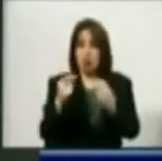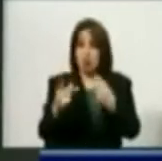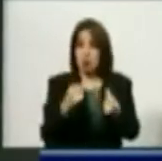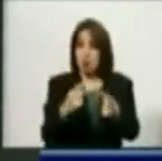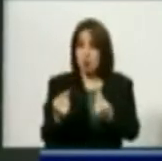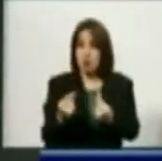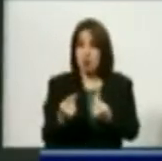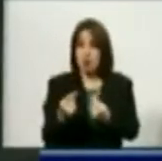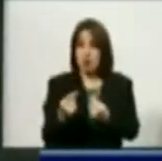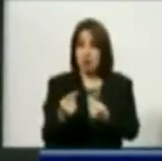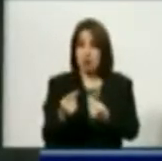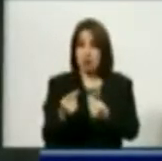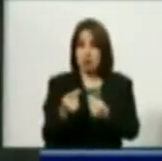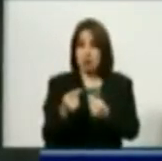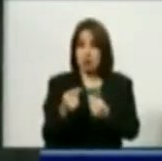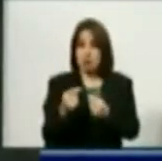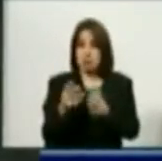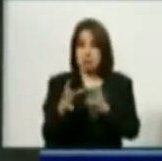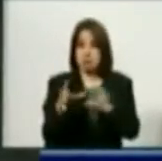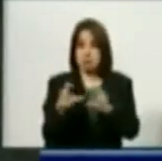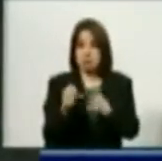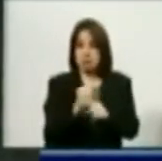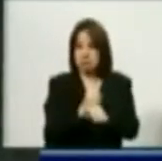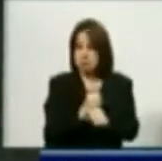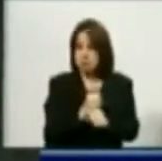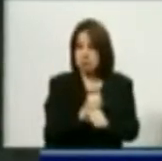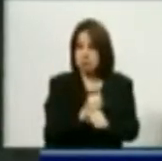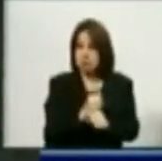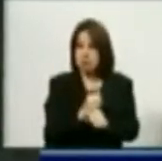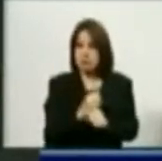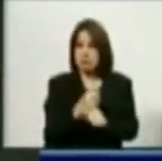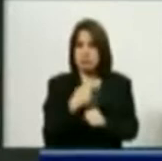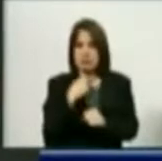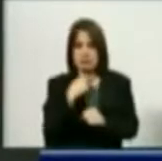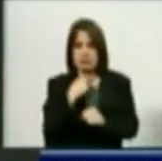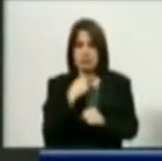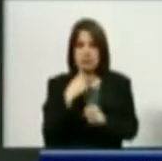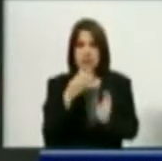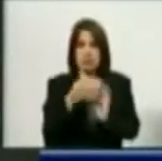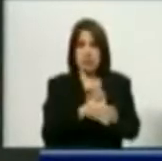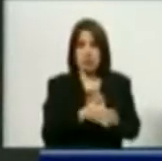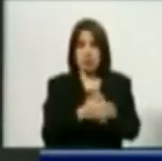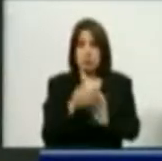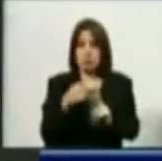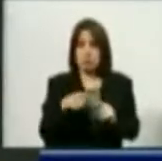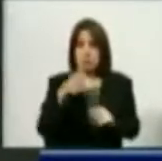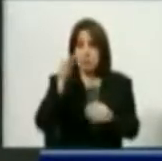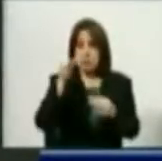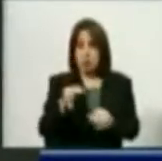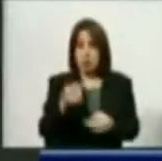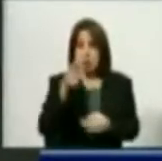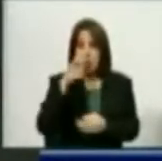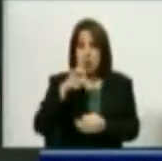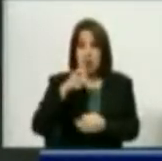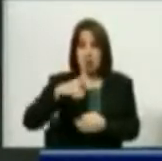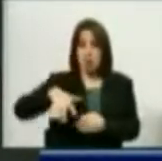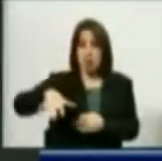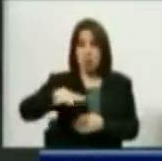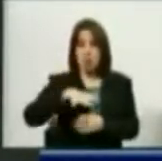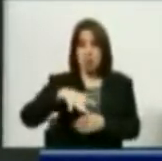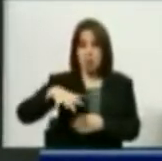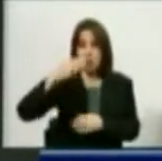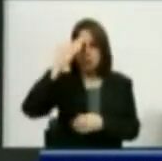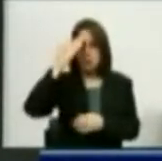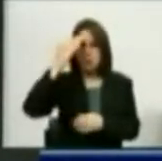nos está carcomiendo pero yo estoy seguro que ese pueblo tendrá la sabiduría para